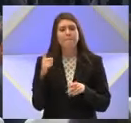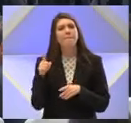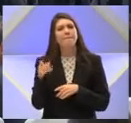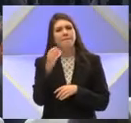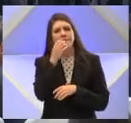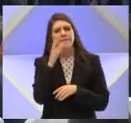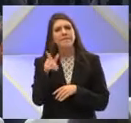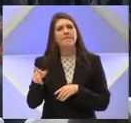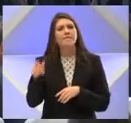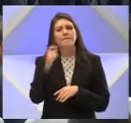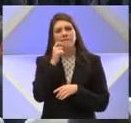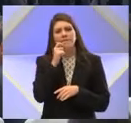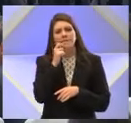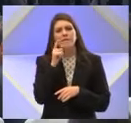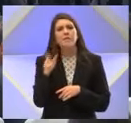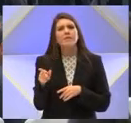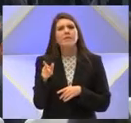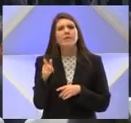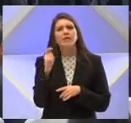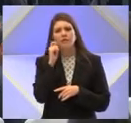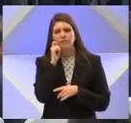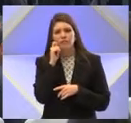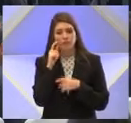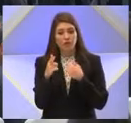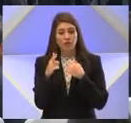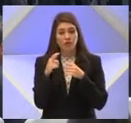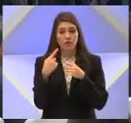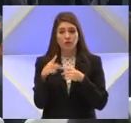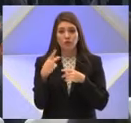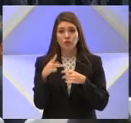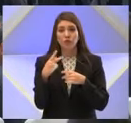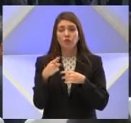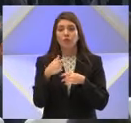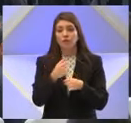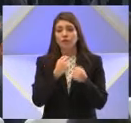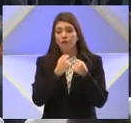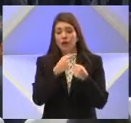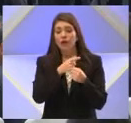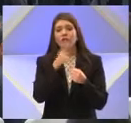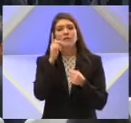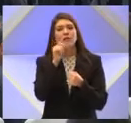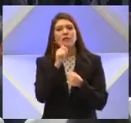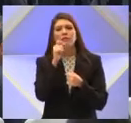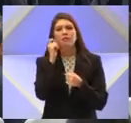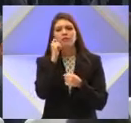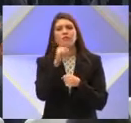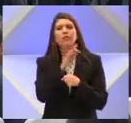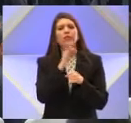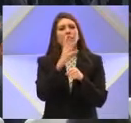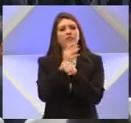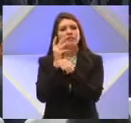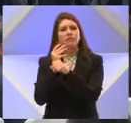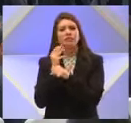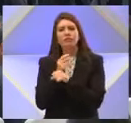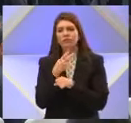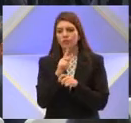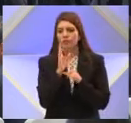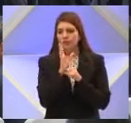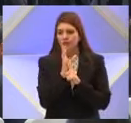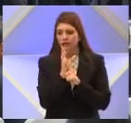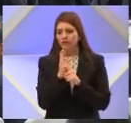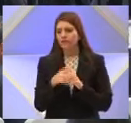con poca fuerza que tienen instalar con toda la seguridad que no se caigan hechas bueno entonces esta es mi penúltima